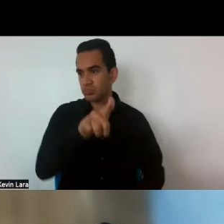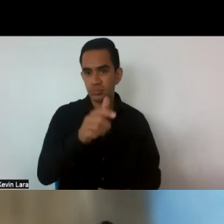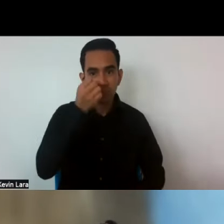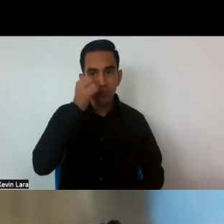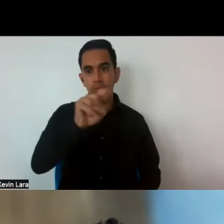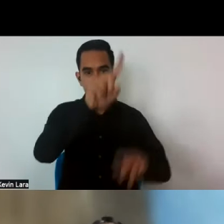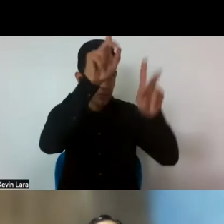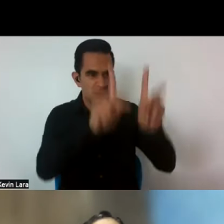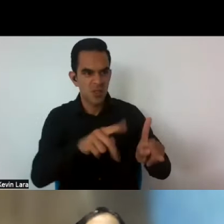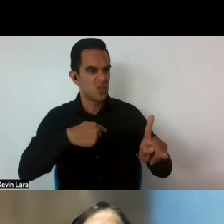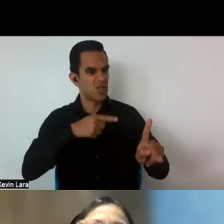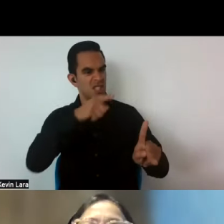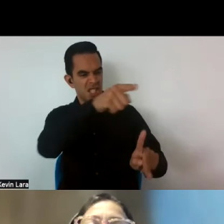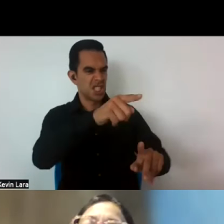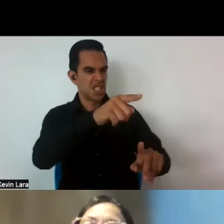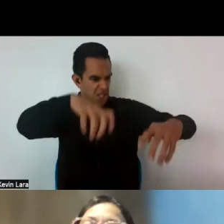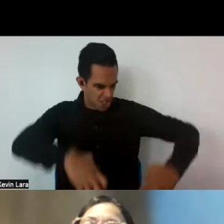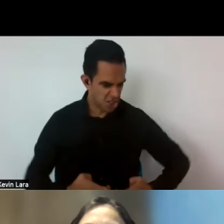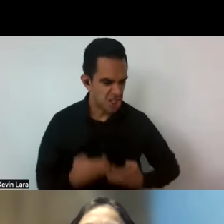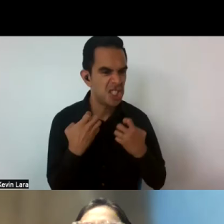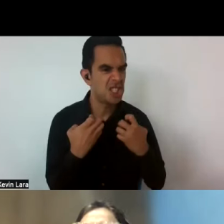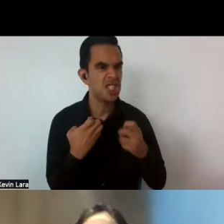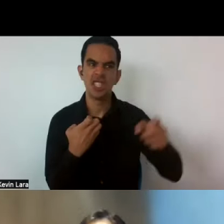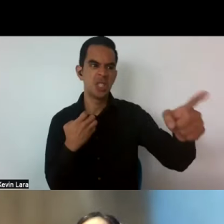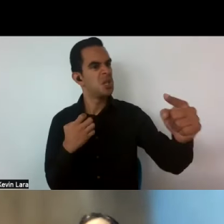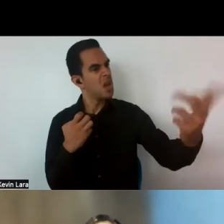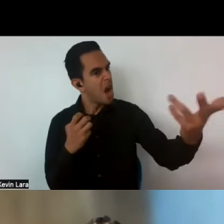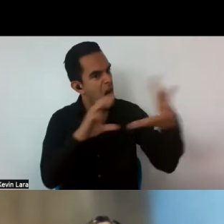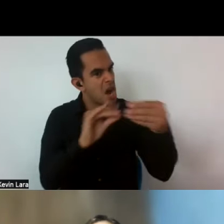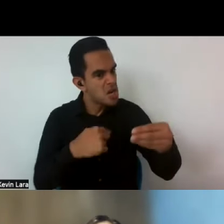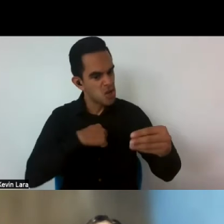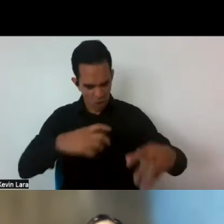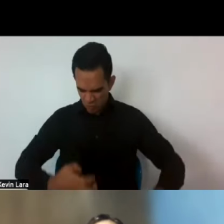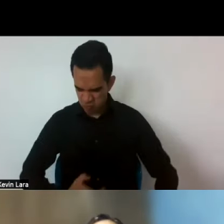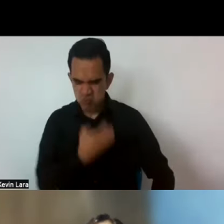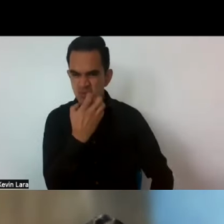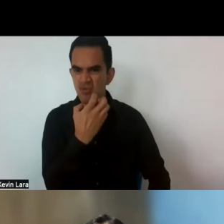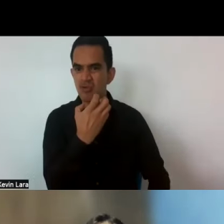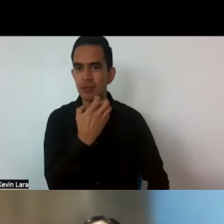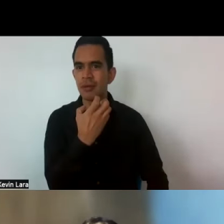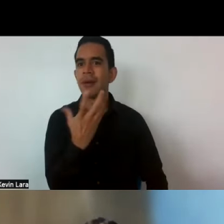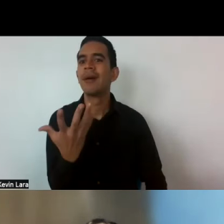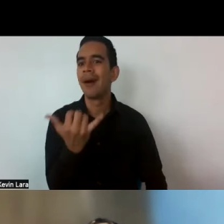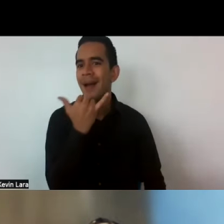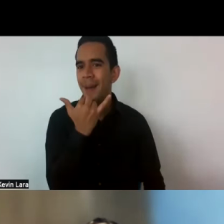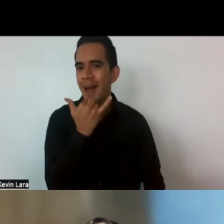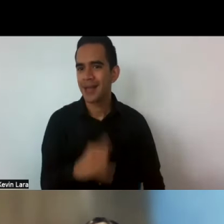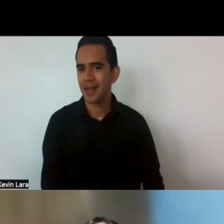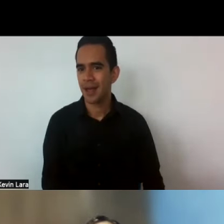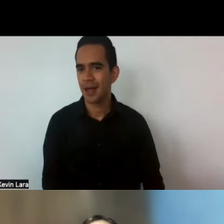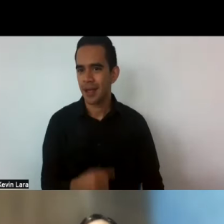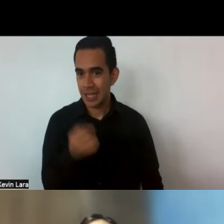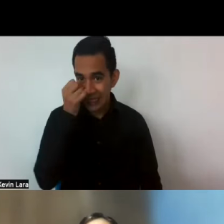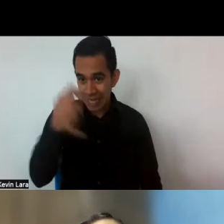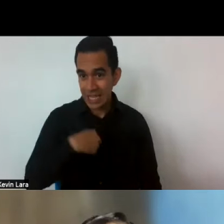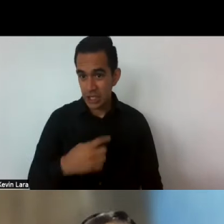nos provoca? A ver, ¿quién se anima a escribirme en el chat? ¿Qué es lo primero que sucede cuando yo estoy molesta